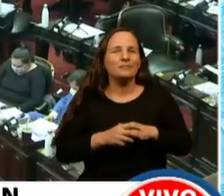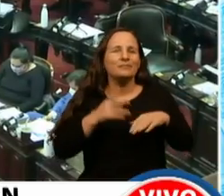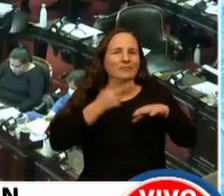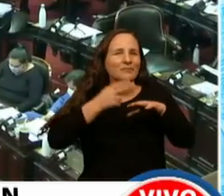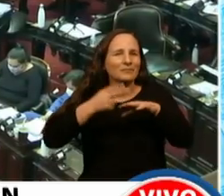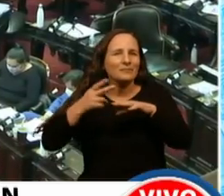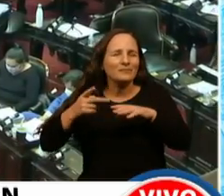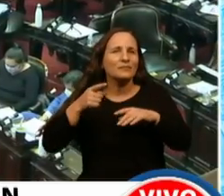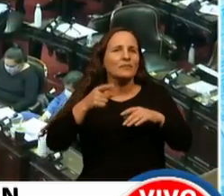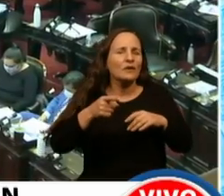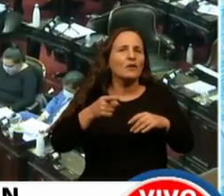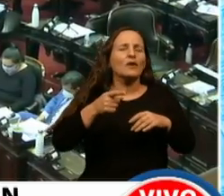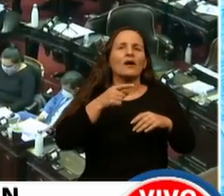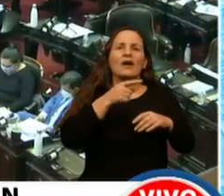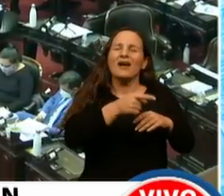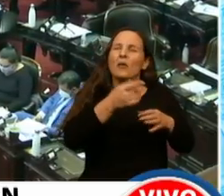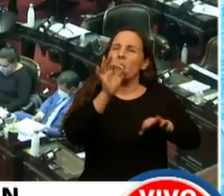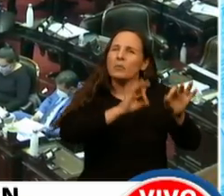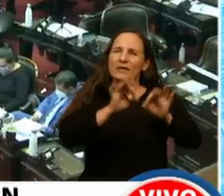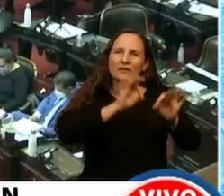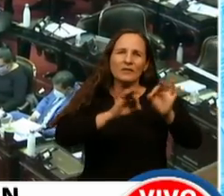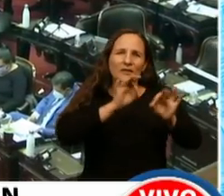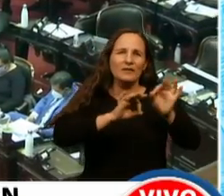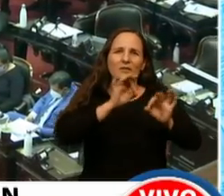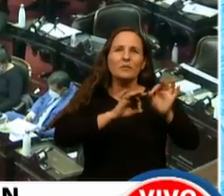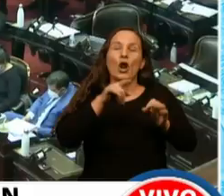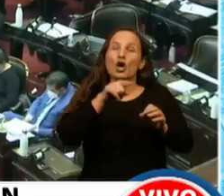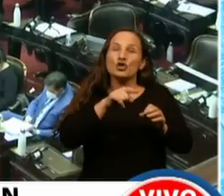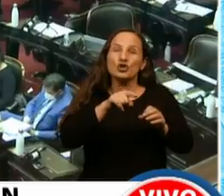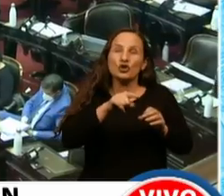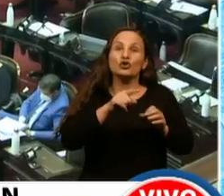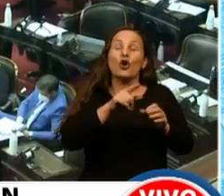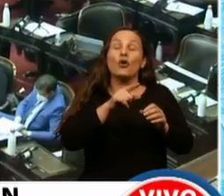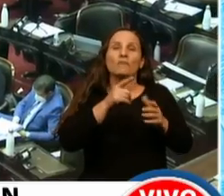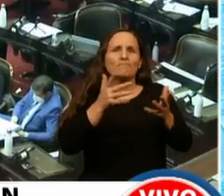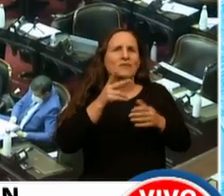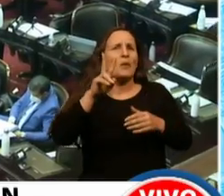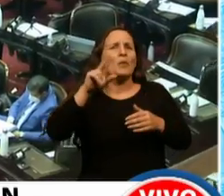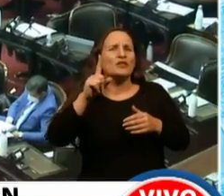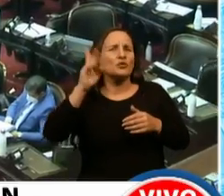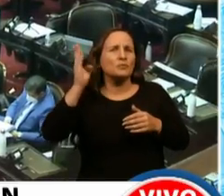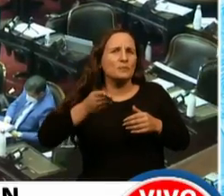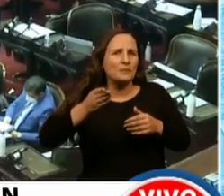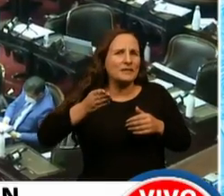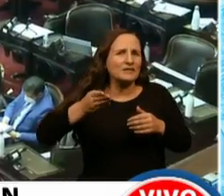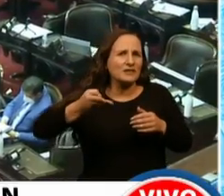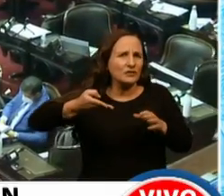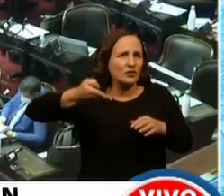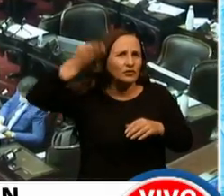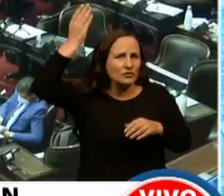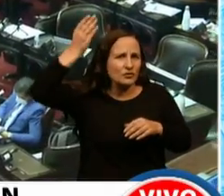que argumenta que el proyecto se pone en duda cuando con un incremento del 21% para